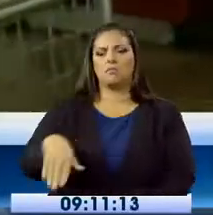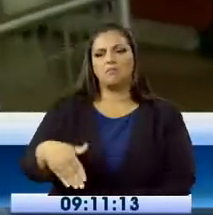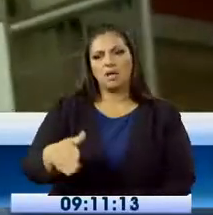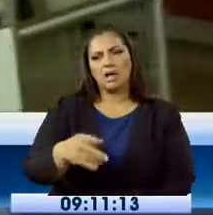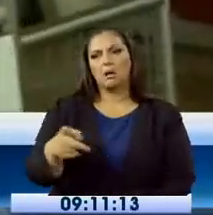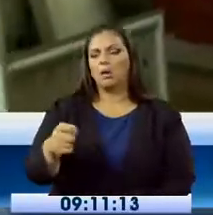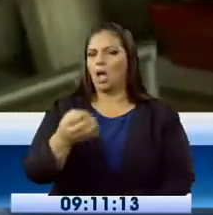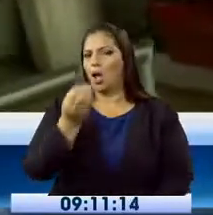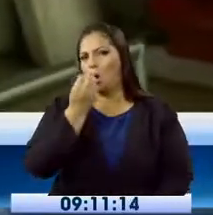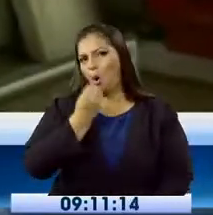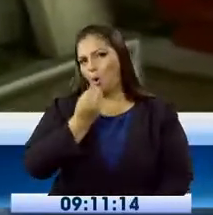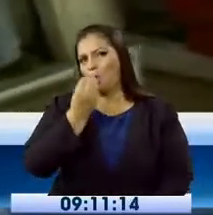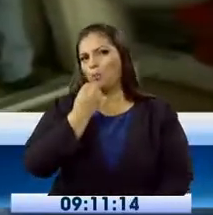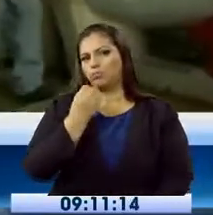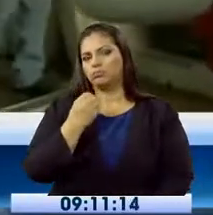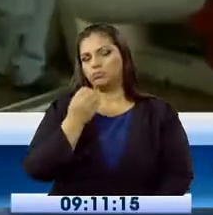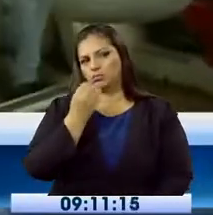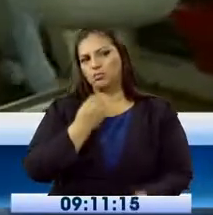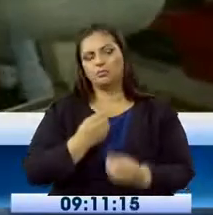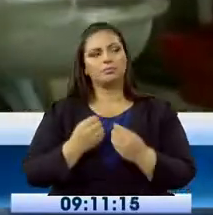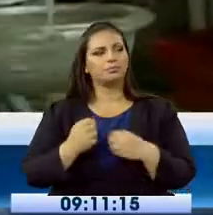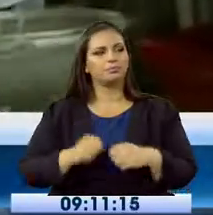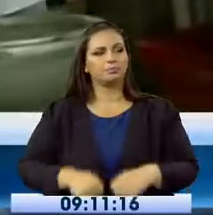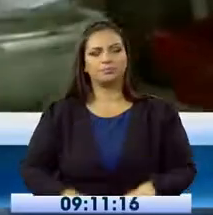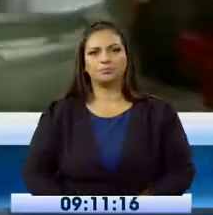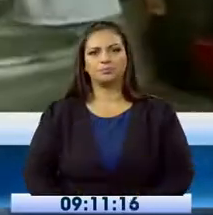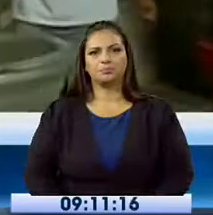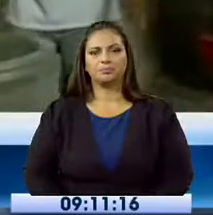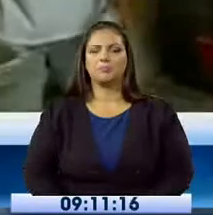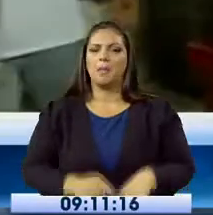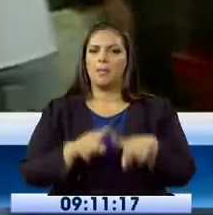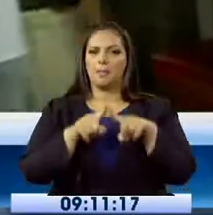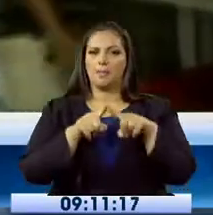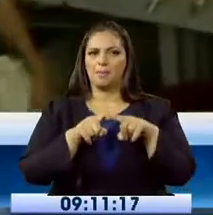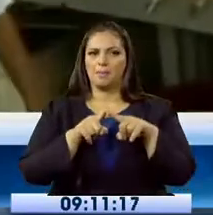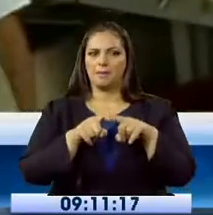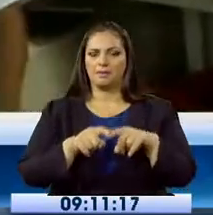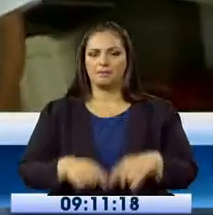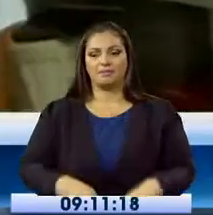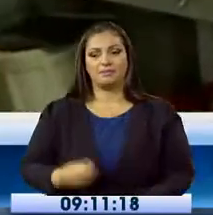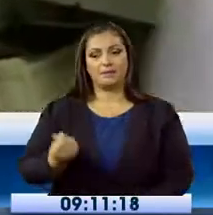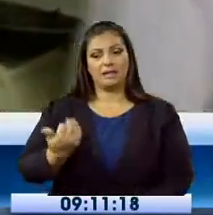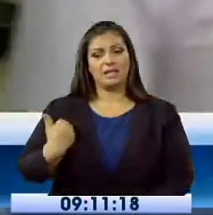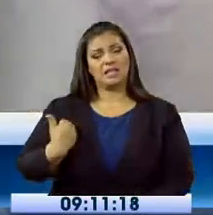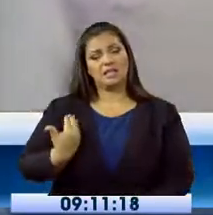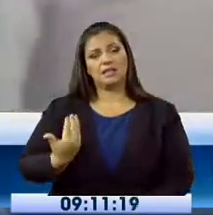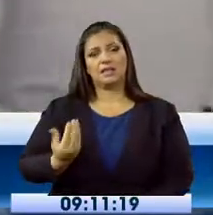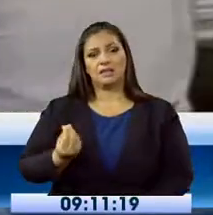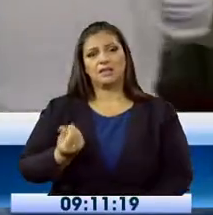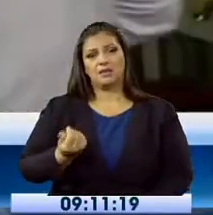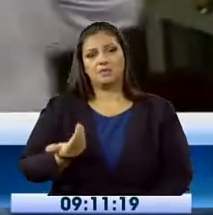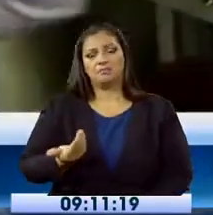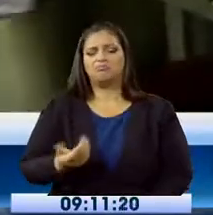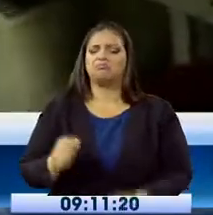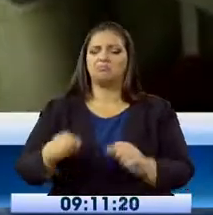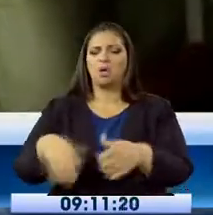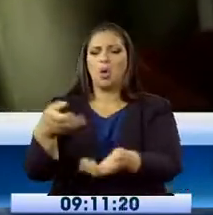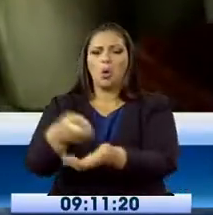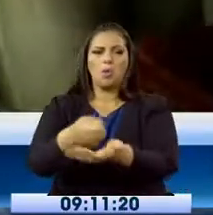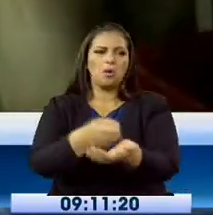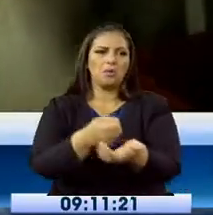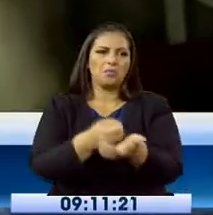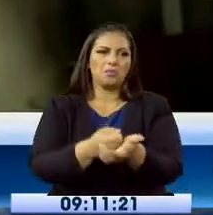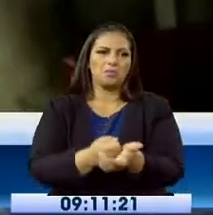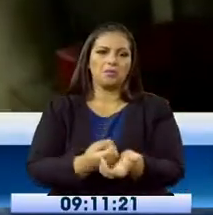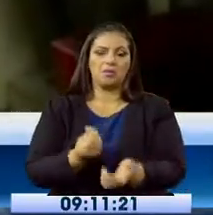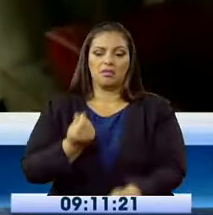una vez a la semana o cada 15 días, en fin. Depende también del presupuesto que usted tenga. Aquí yo estoy caminando y veo, por ejemplo, otras variedades.